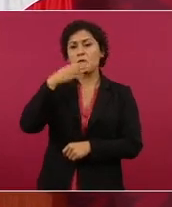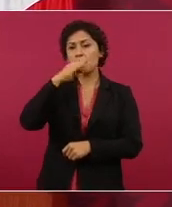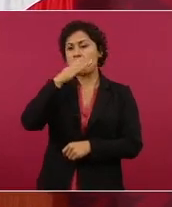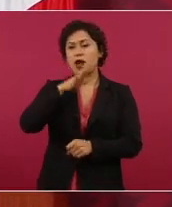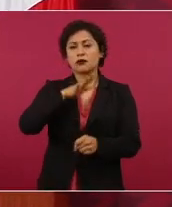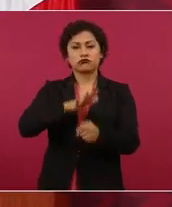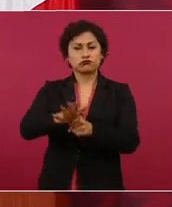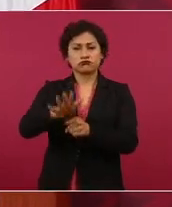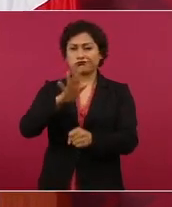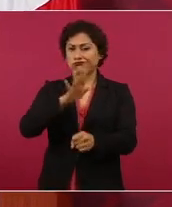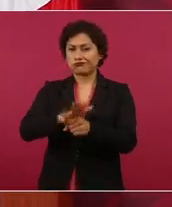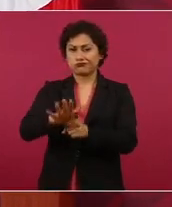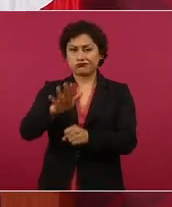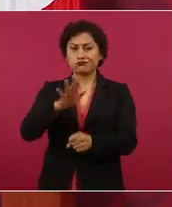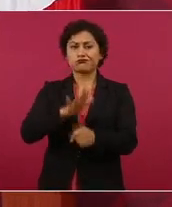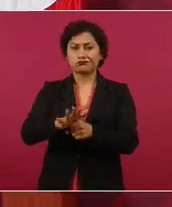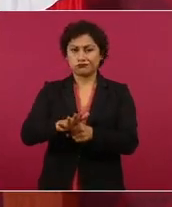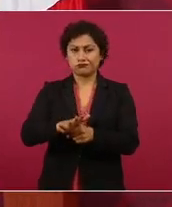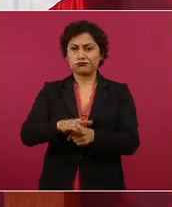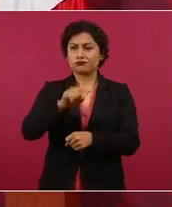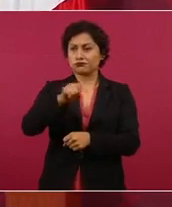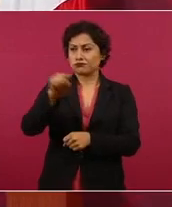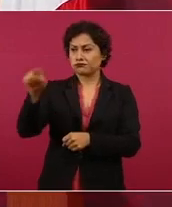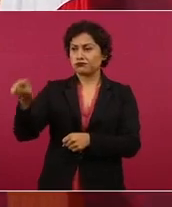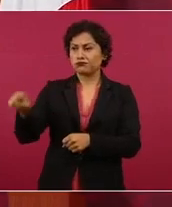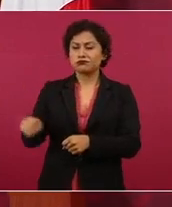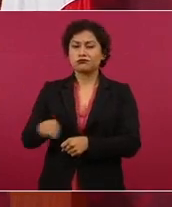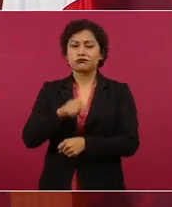autosuficiencia de maíz blanco,